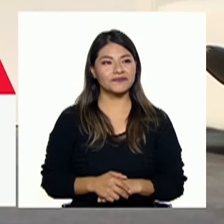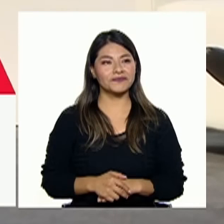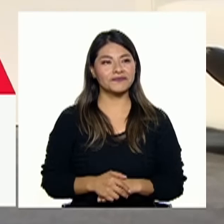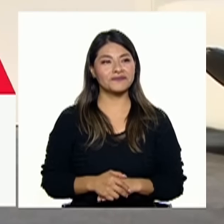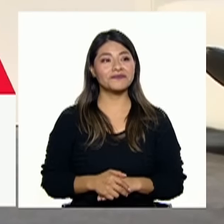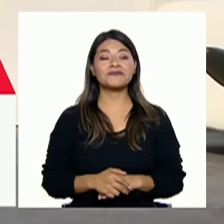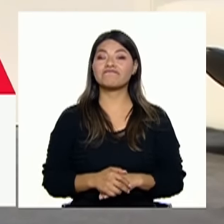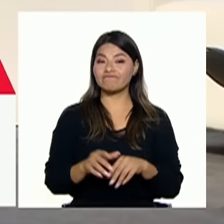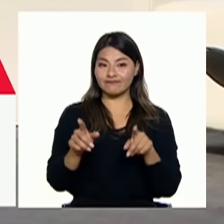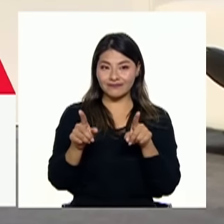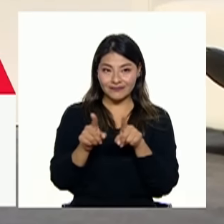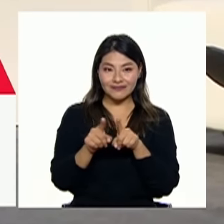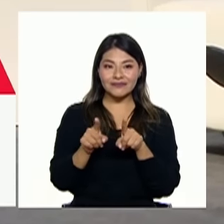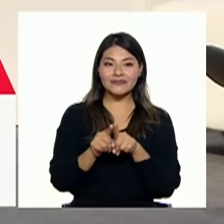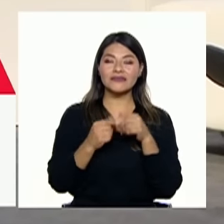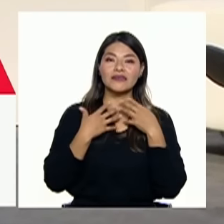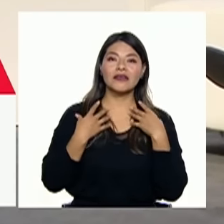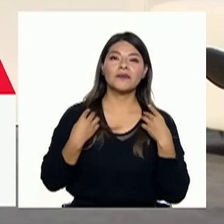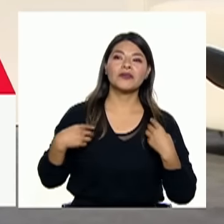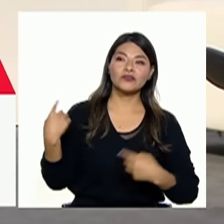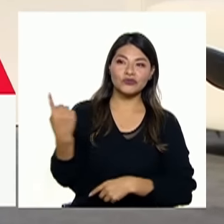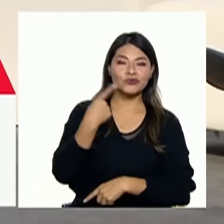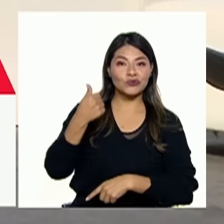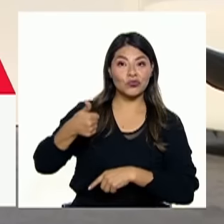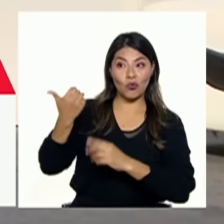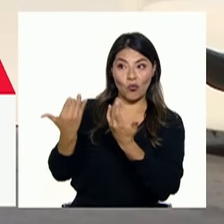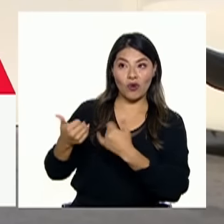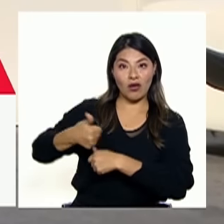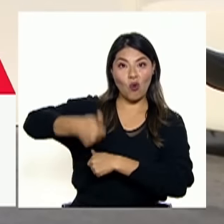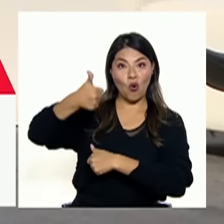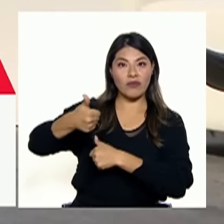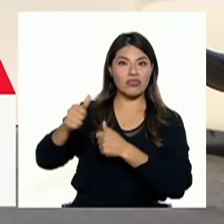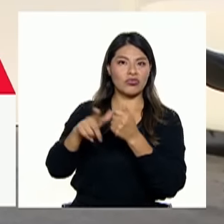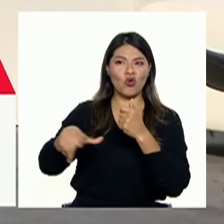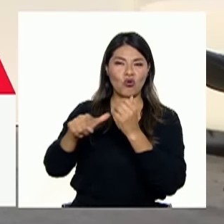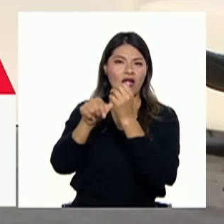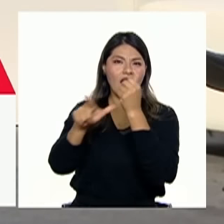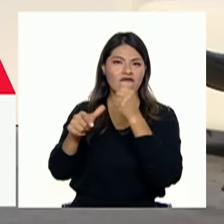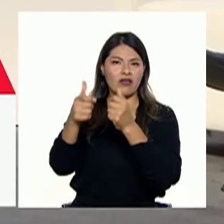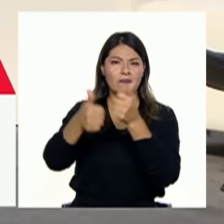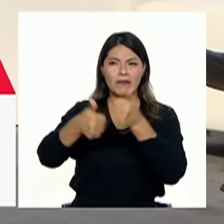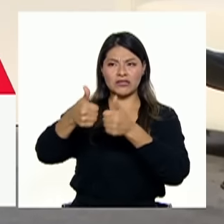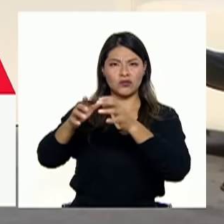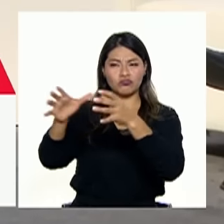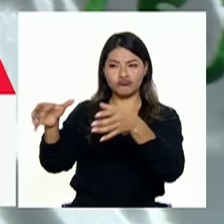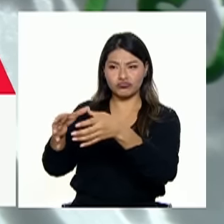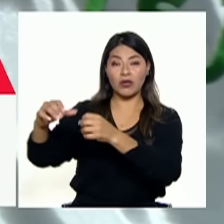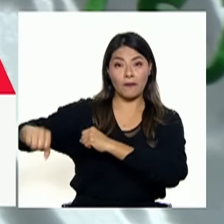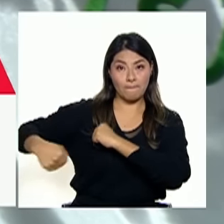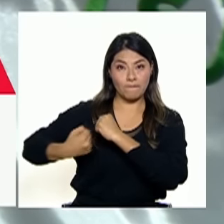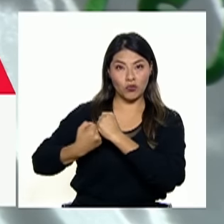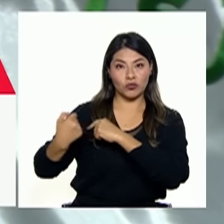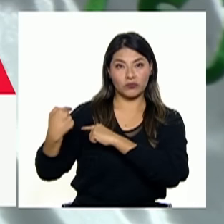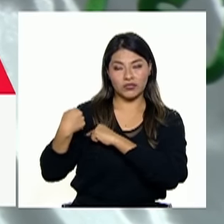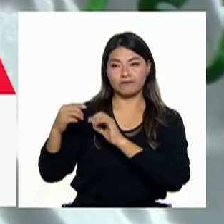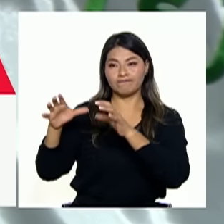Quisiera nombrar también a los miembros del Comité Ejecutivo que me acompañarán y tendrán una participación muy activa en este periodo de